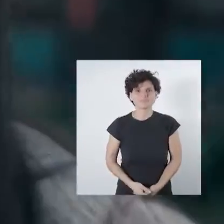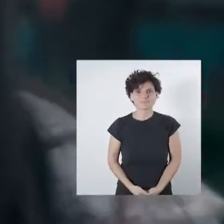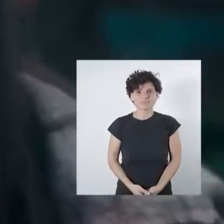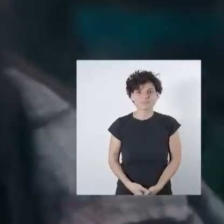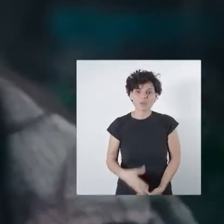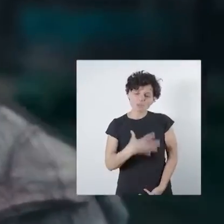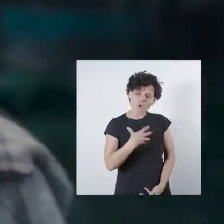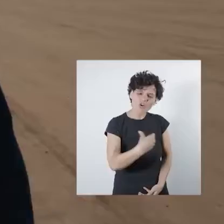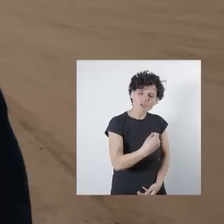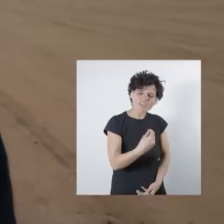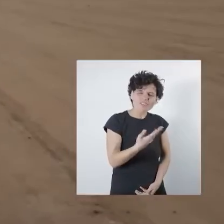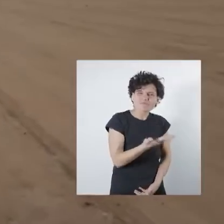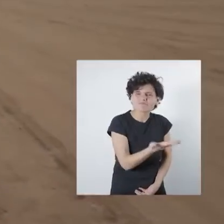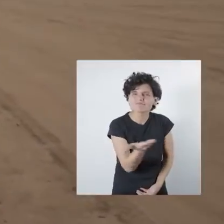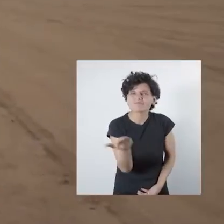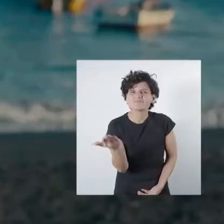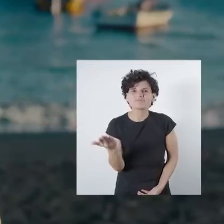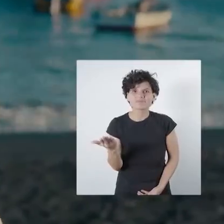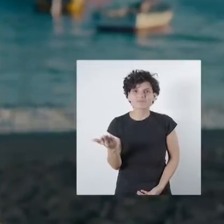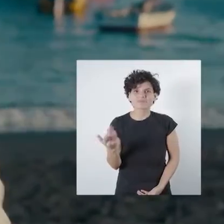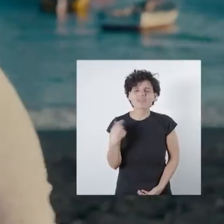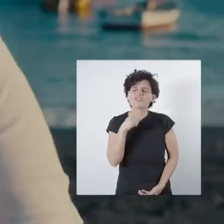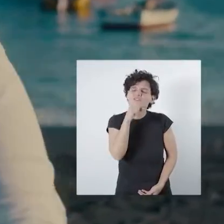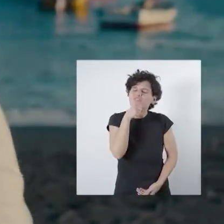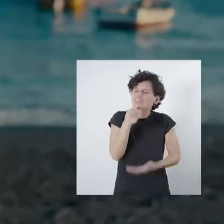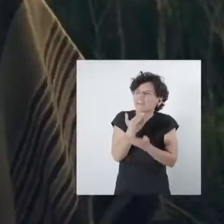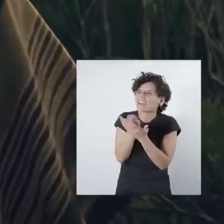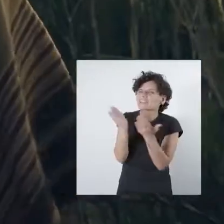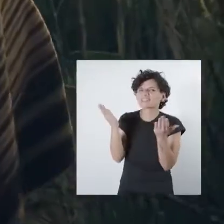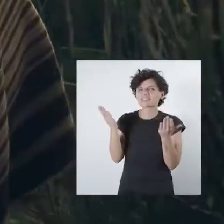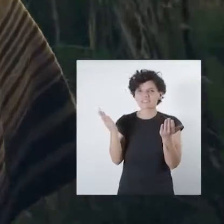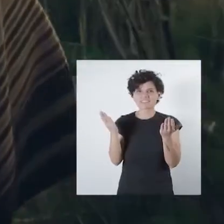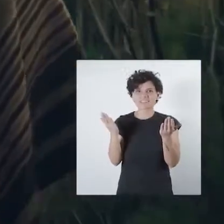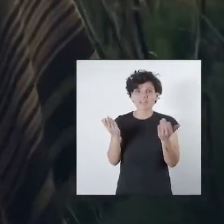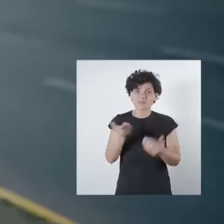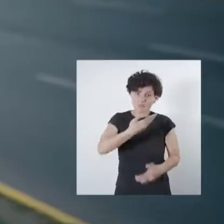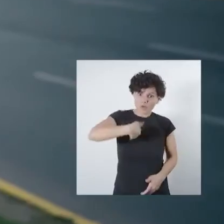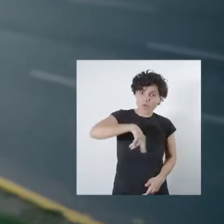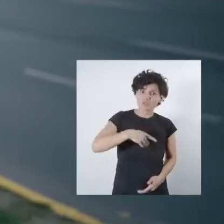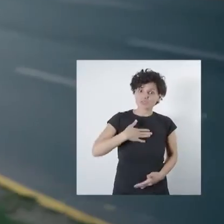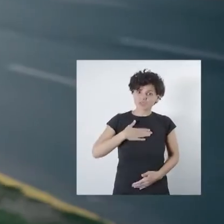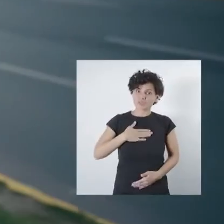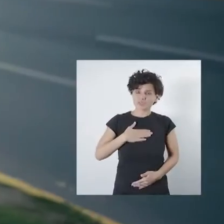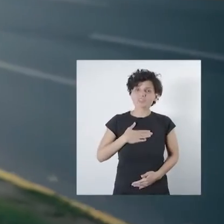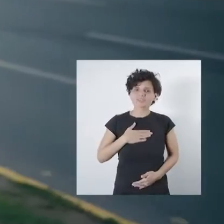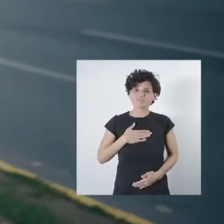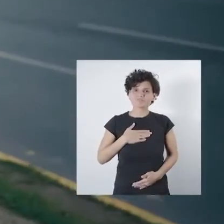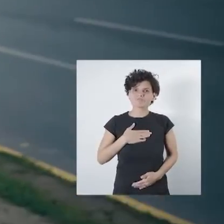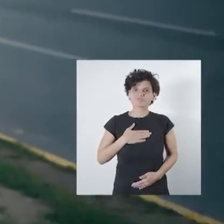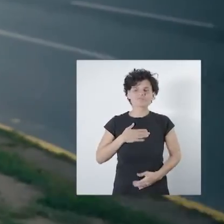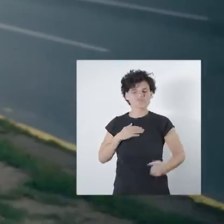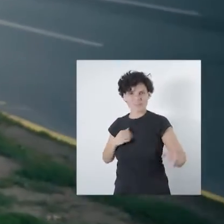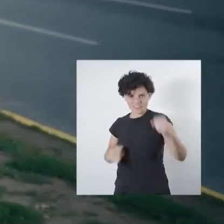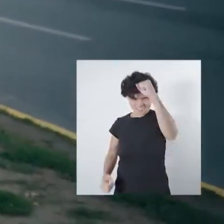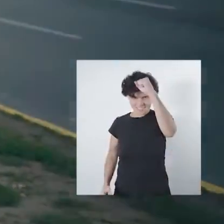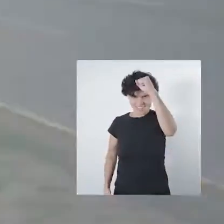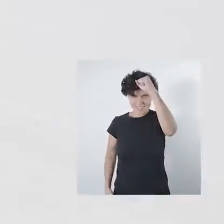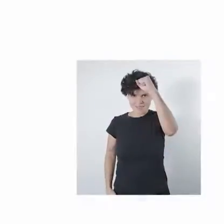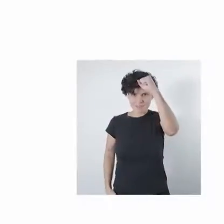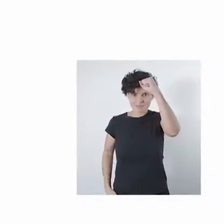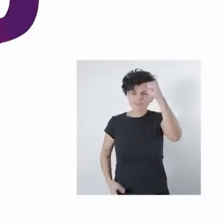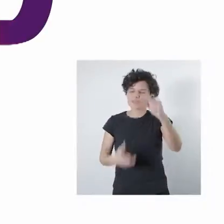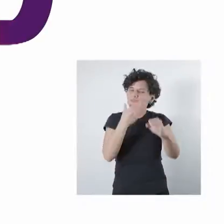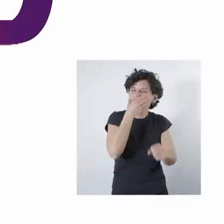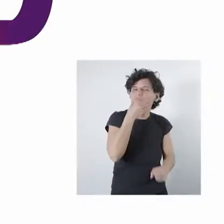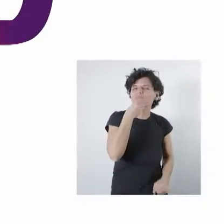Por nuestros hijos e hijas, por nuestros viejos y viejas, y por nosotros y nosotras, venceremos. Y